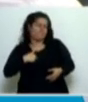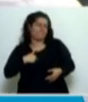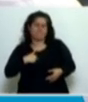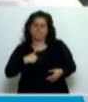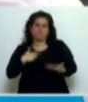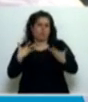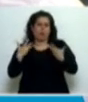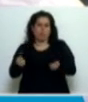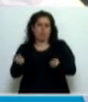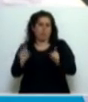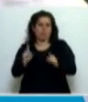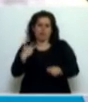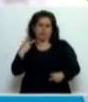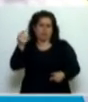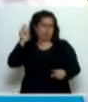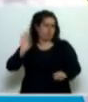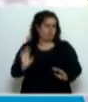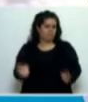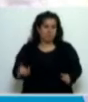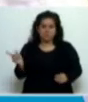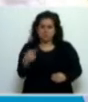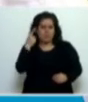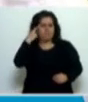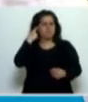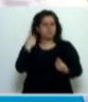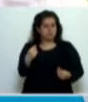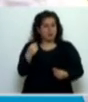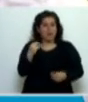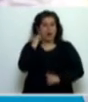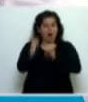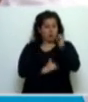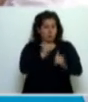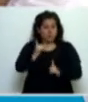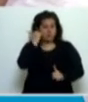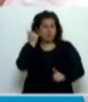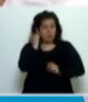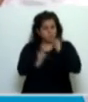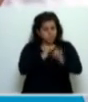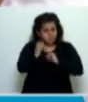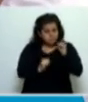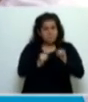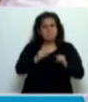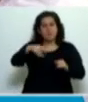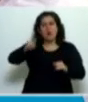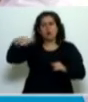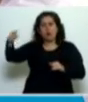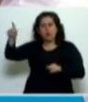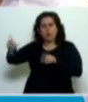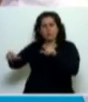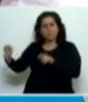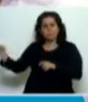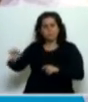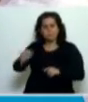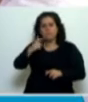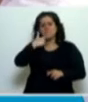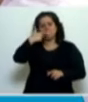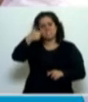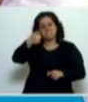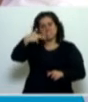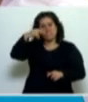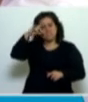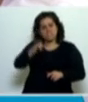acompañar este proyecto de ley, porque consideramos que los argumentos dados, sumados a los ya vertidos por el diputado Sánchez